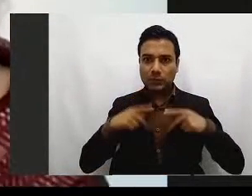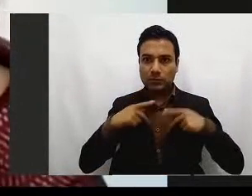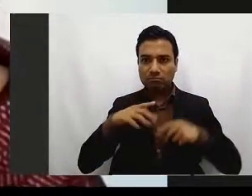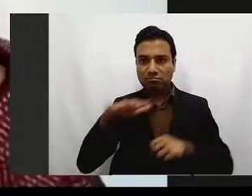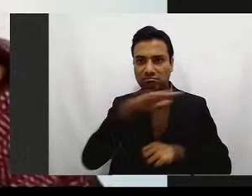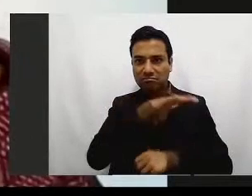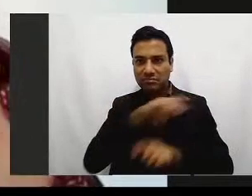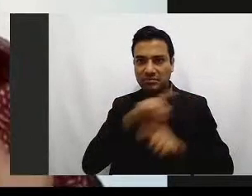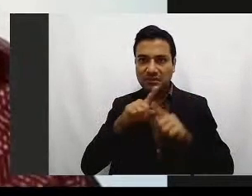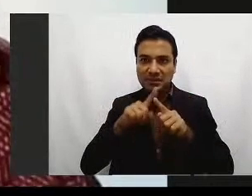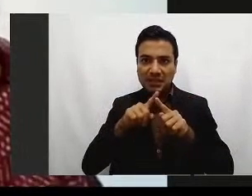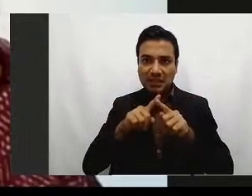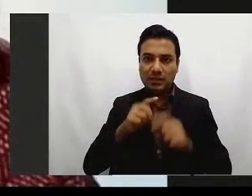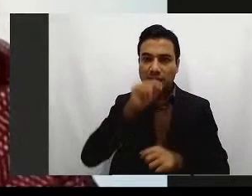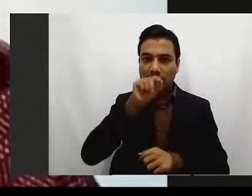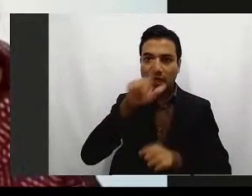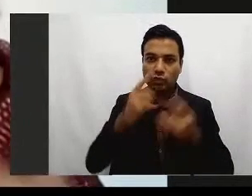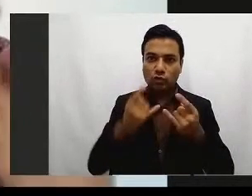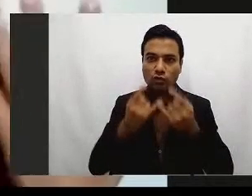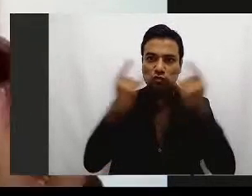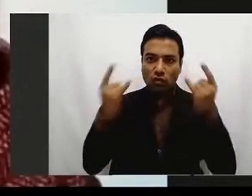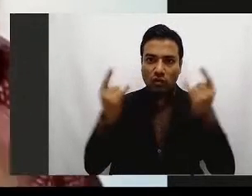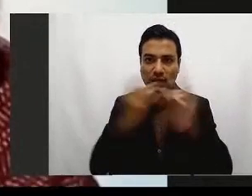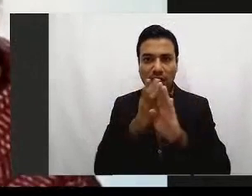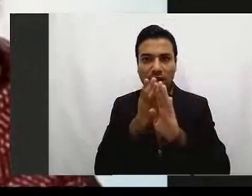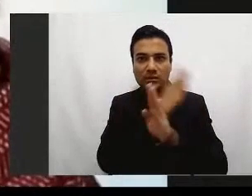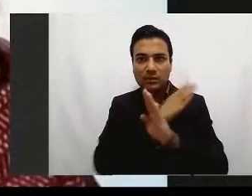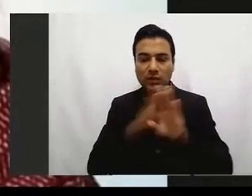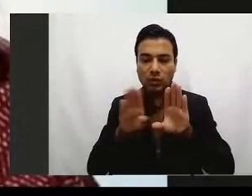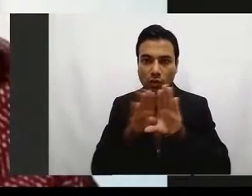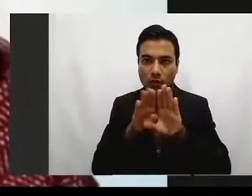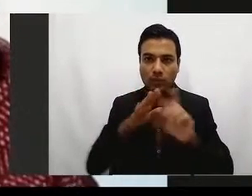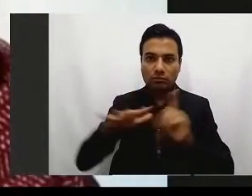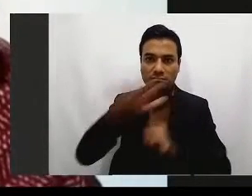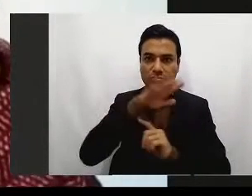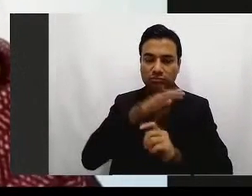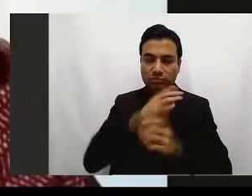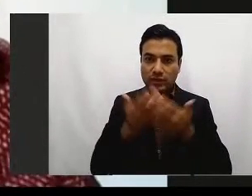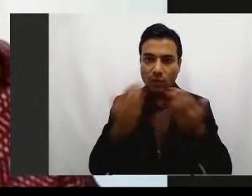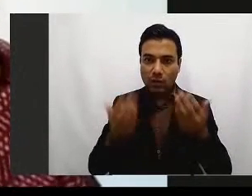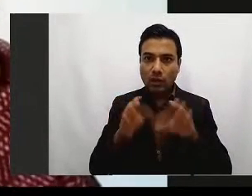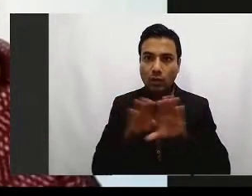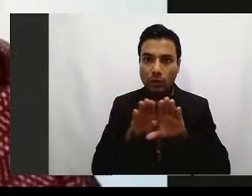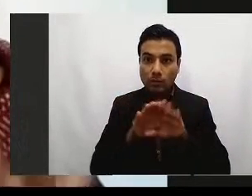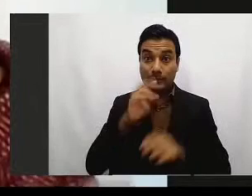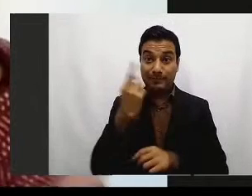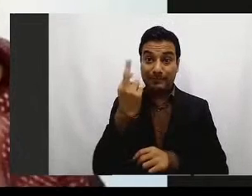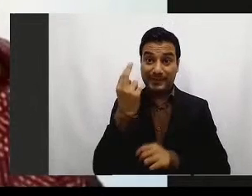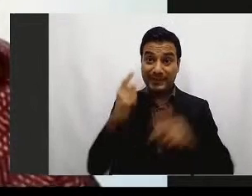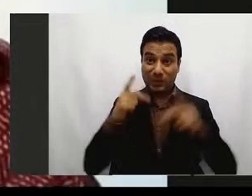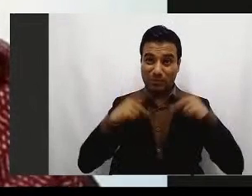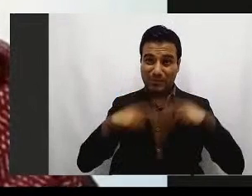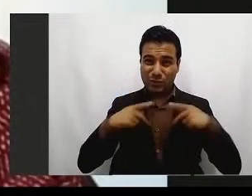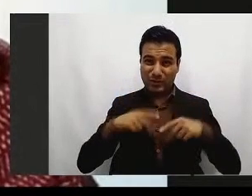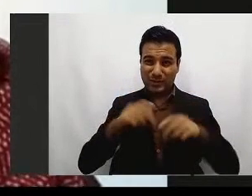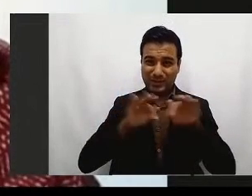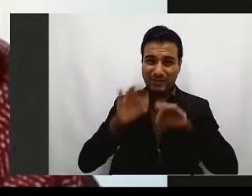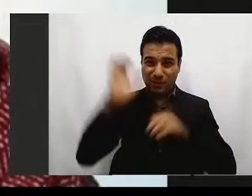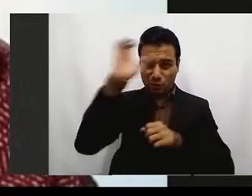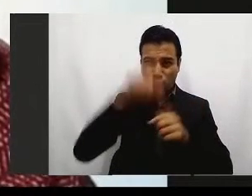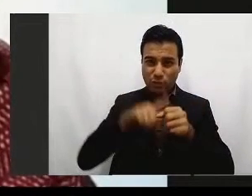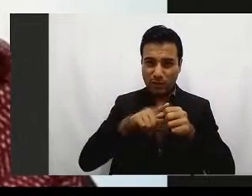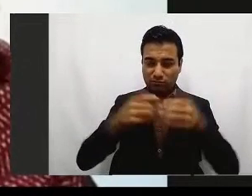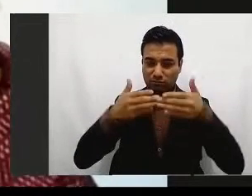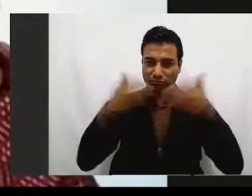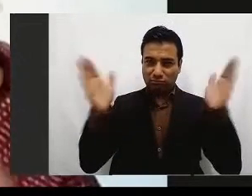conocer la historia de Jalisco y su panorama actual, lograr la participación de 25 personas del sector cultural a través de una convocatoria abierta, como en